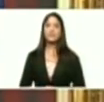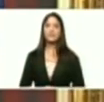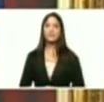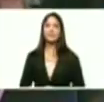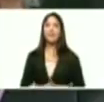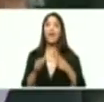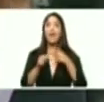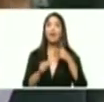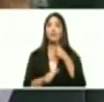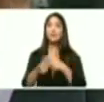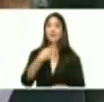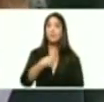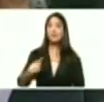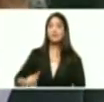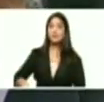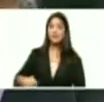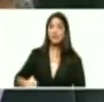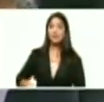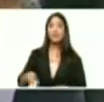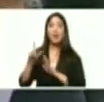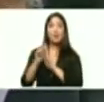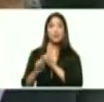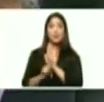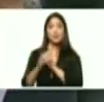el vicepresidente de la constituyente, lo tengo aquí,